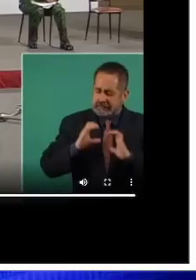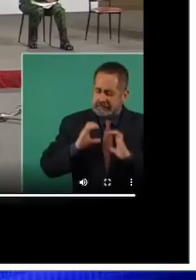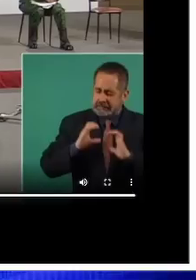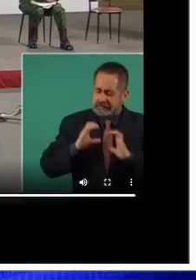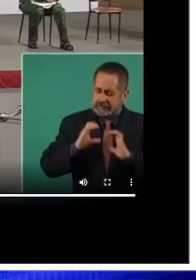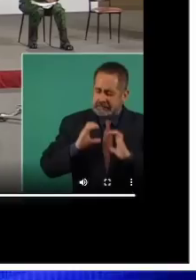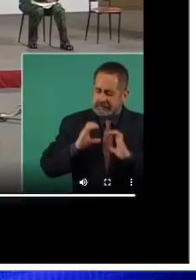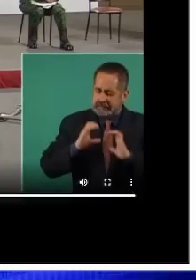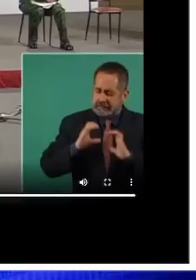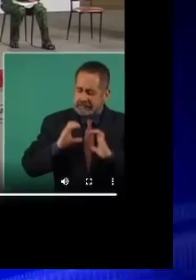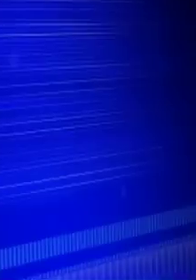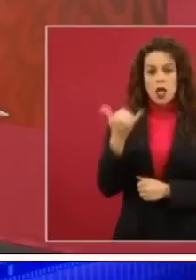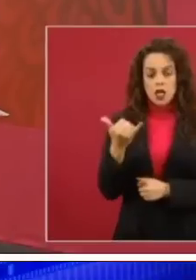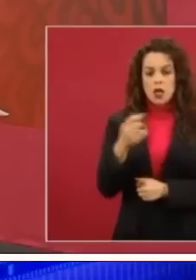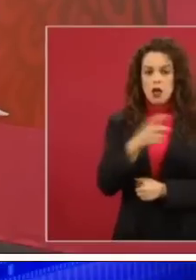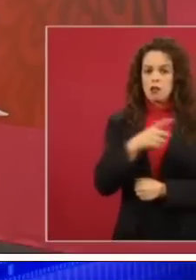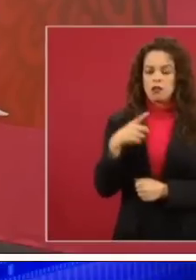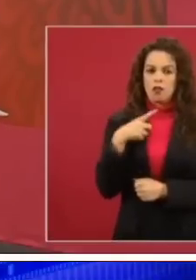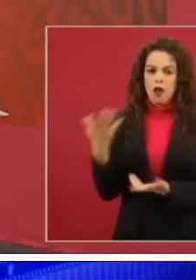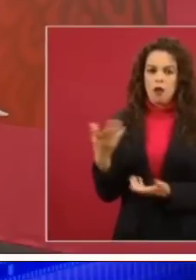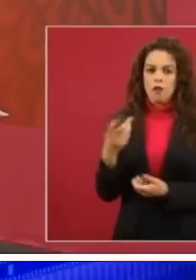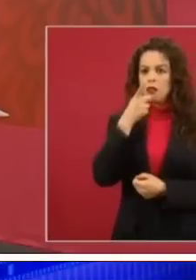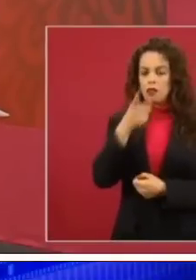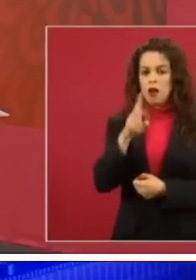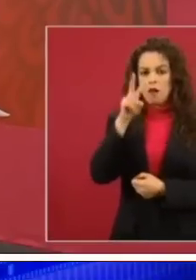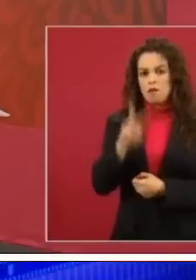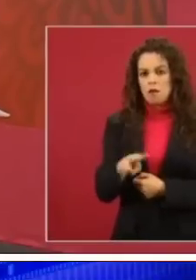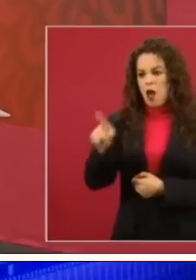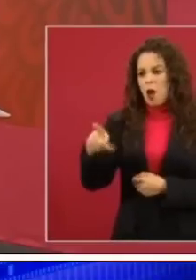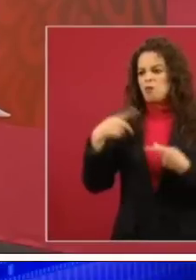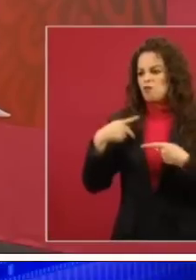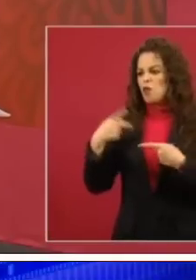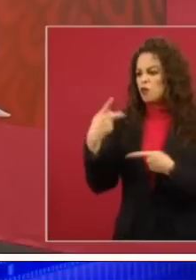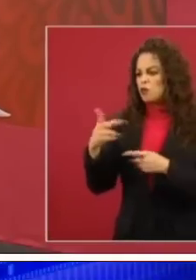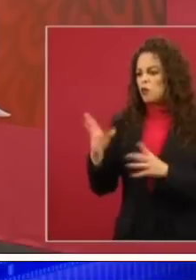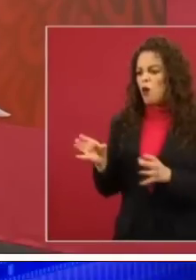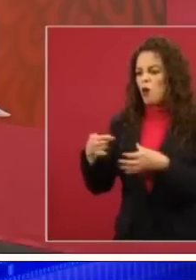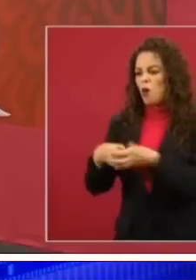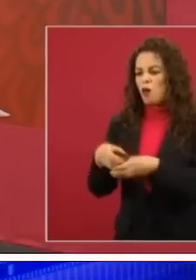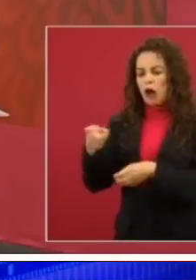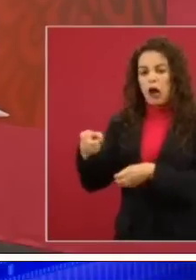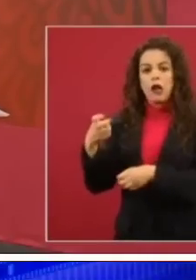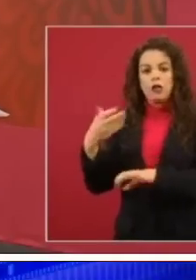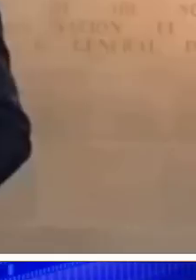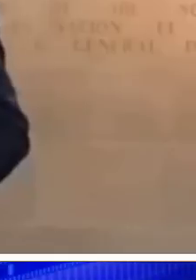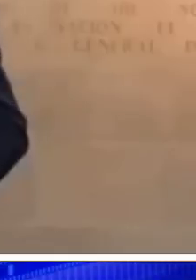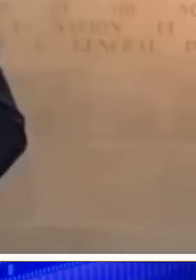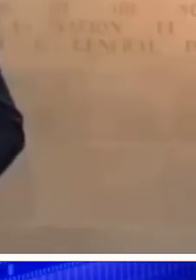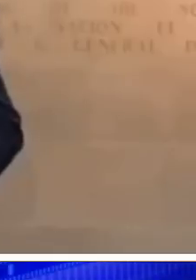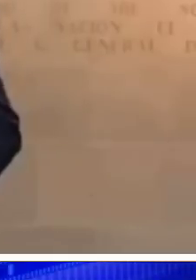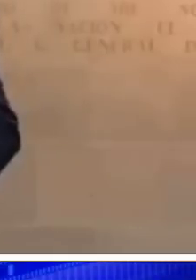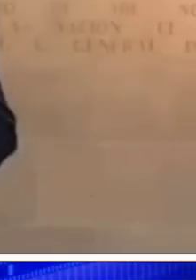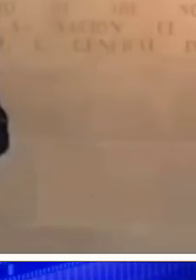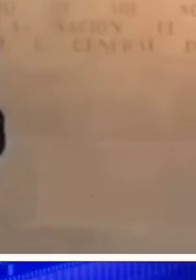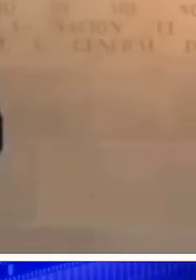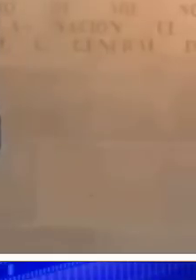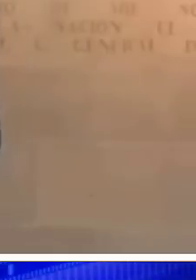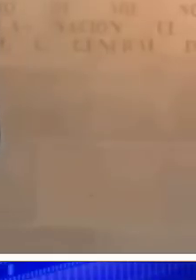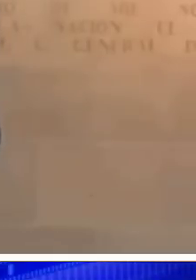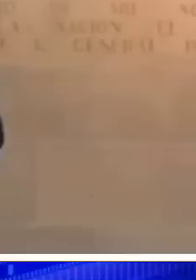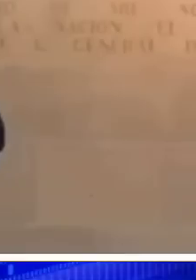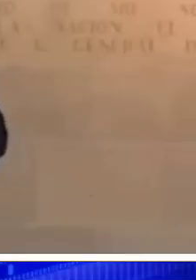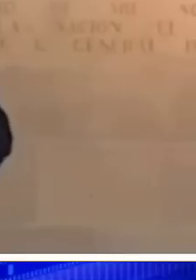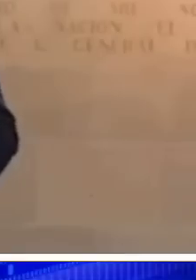como si fueran el enemigo el enemigo que está en casa aunque después matizó sus declaraciones Rafael Ojeda hay